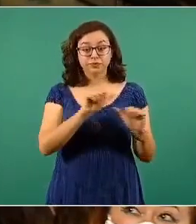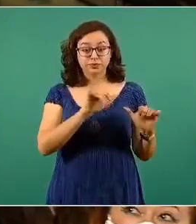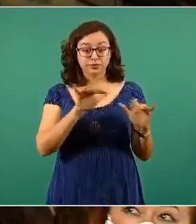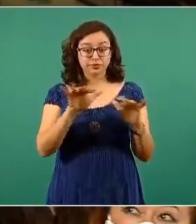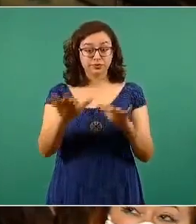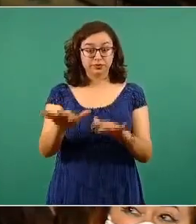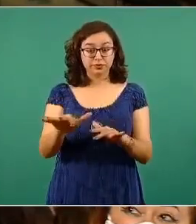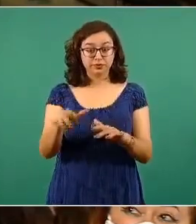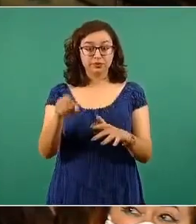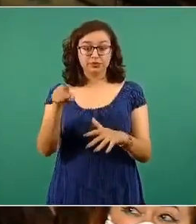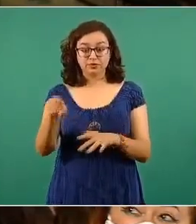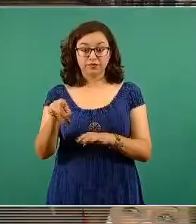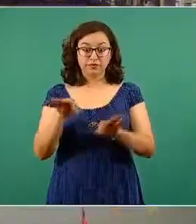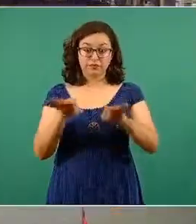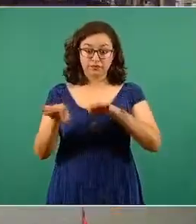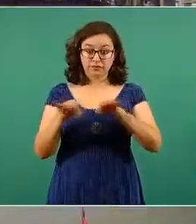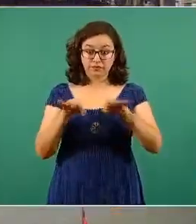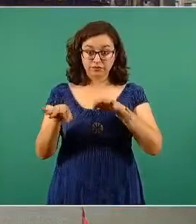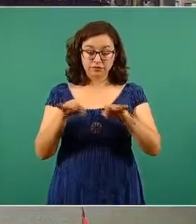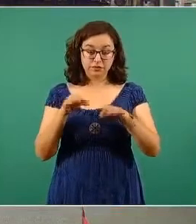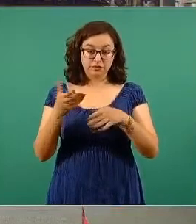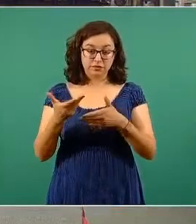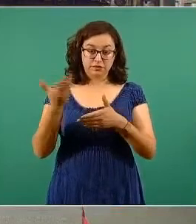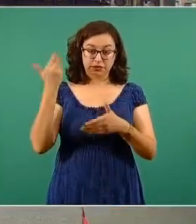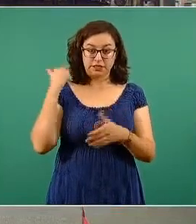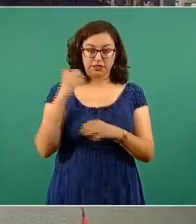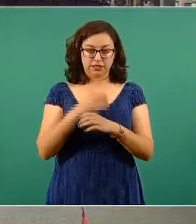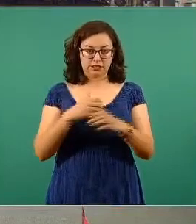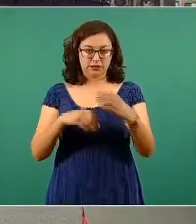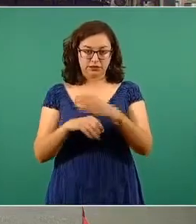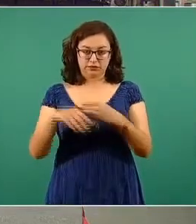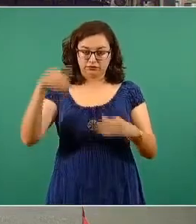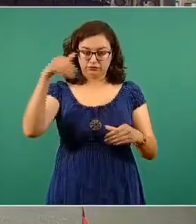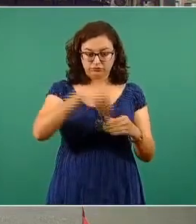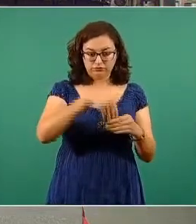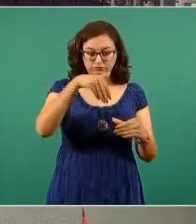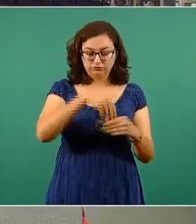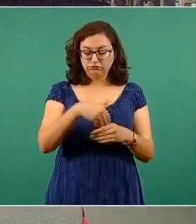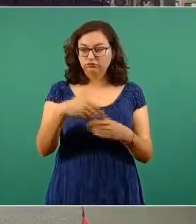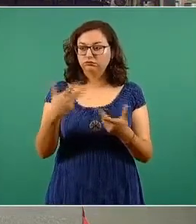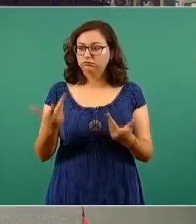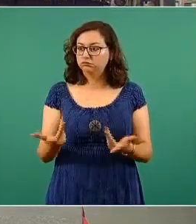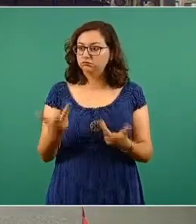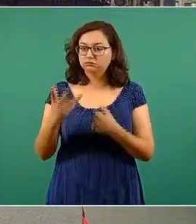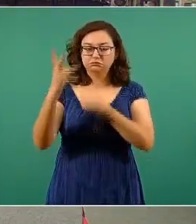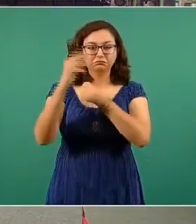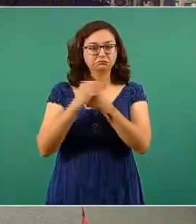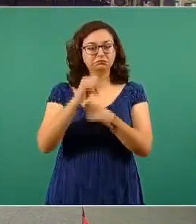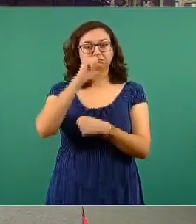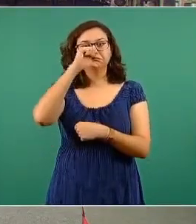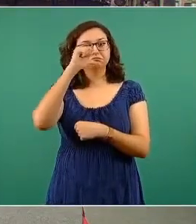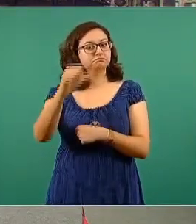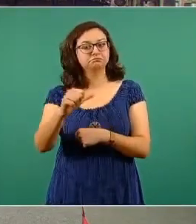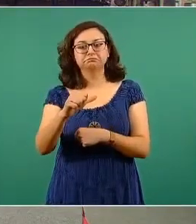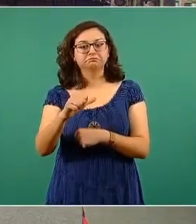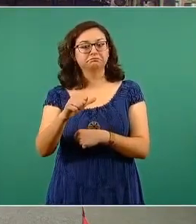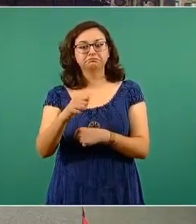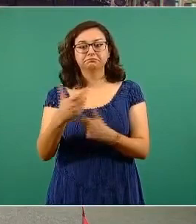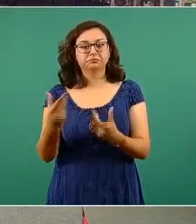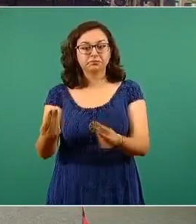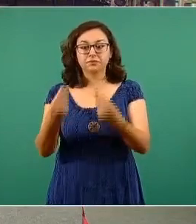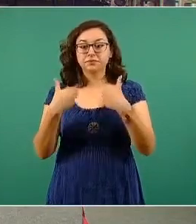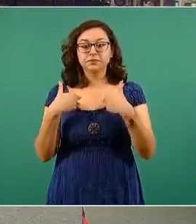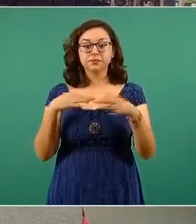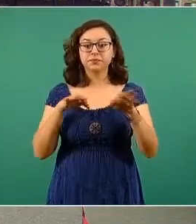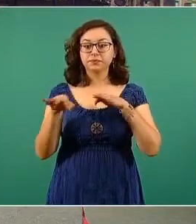como empacadores como lo tenían anteriormente. Querían que los permitieran laborar. Y con respecto